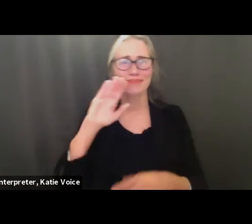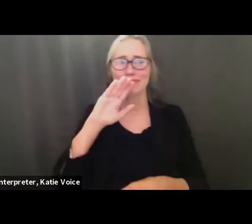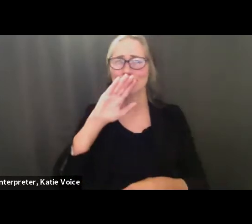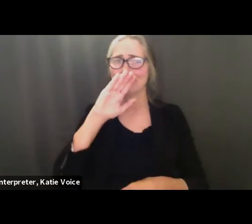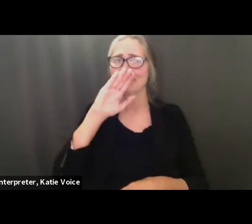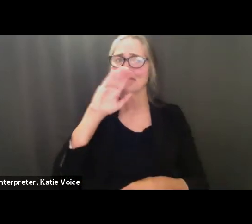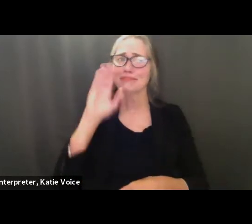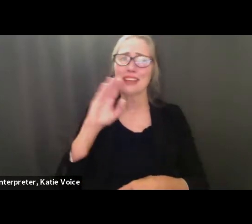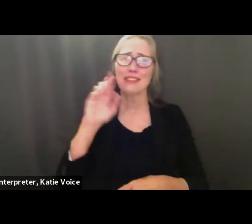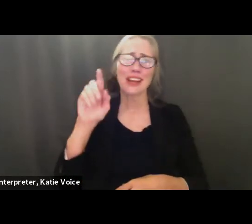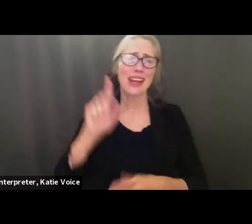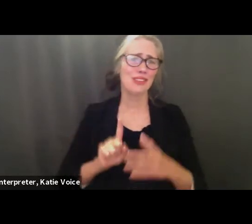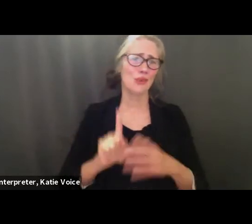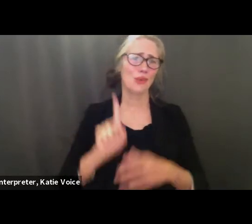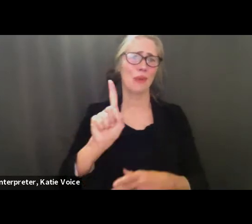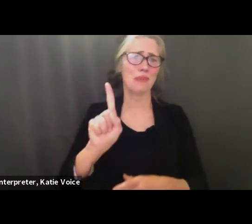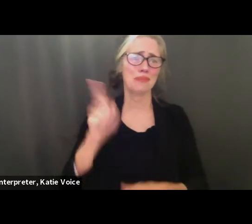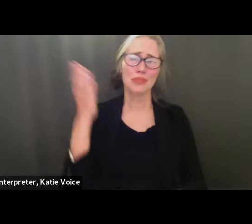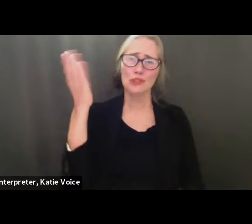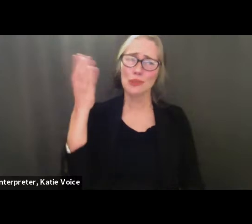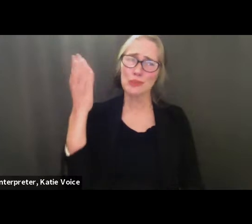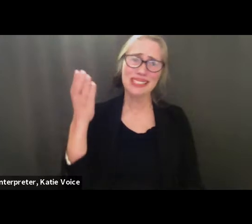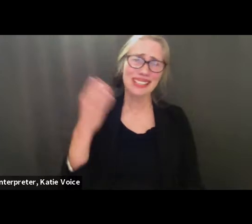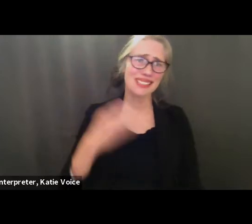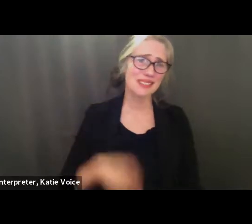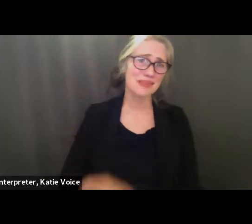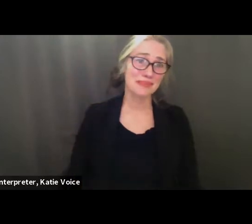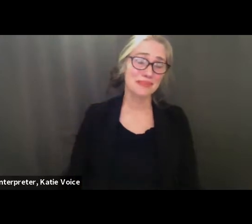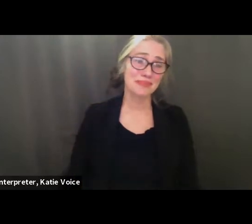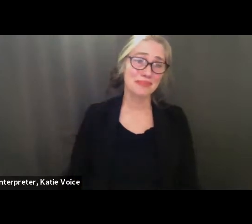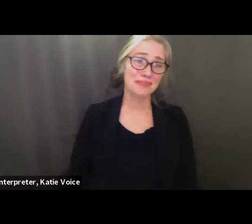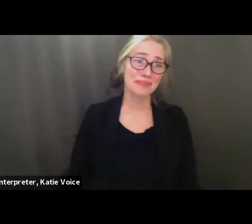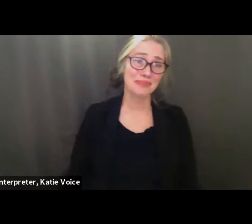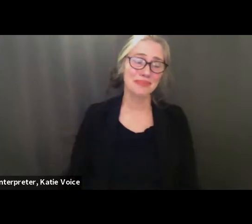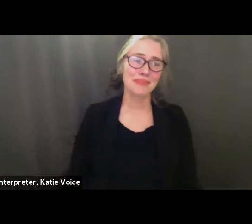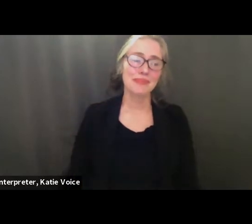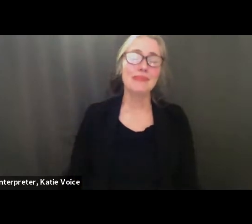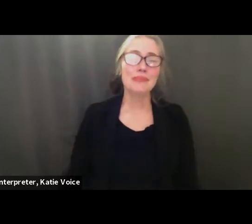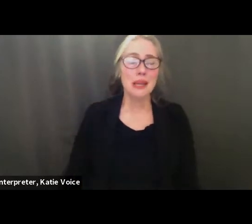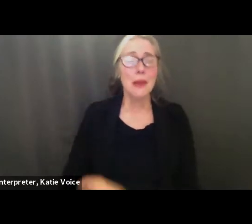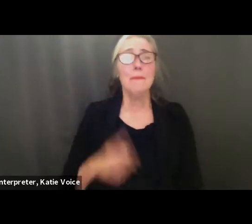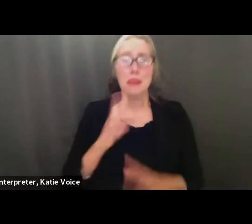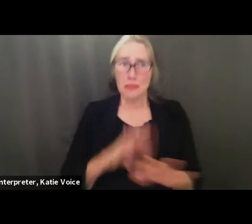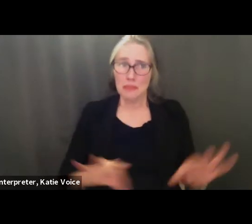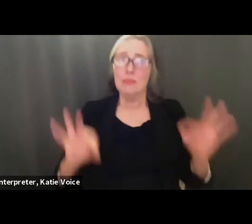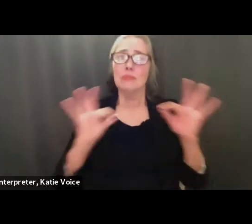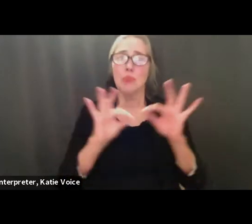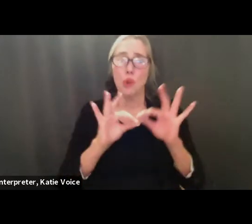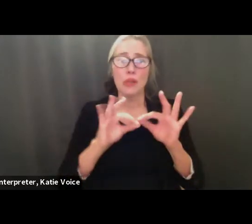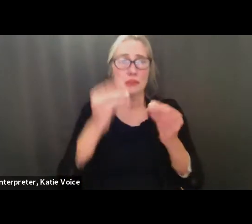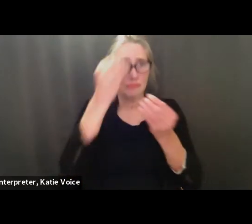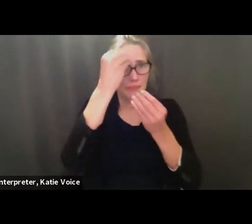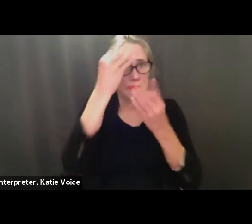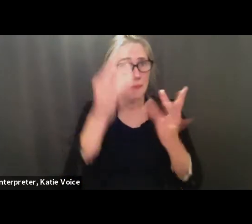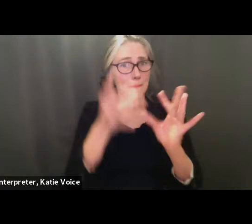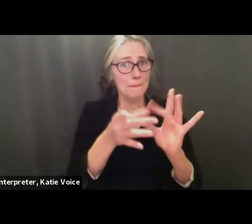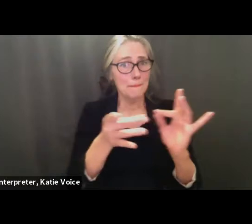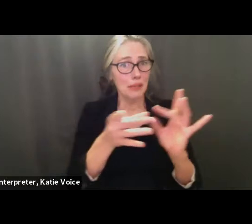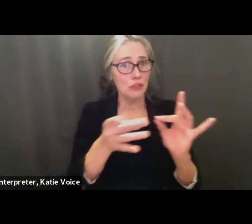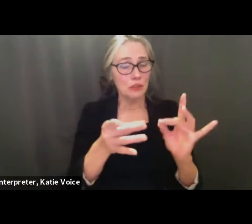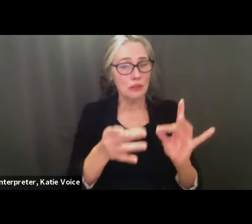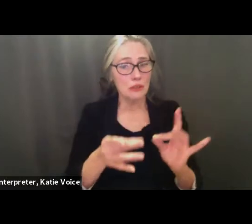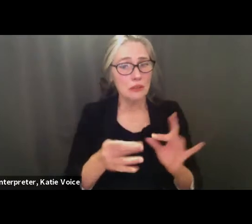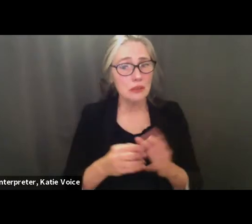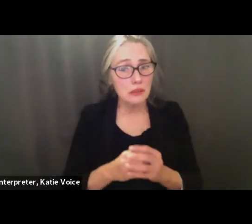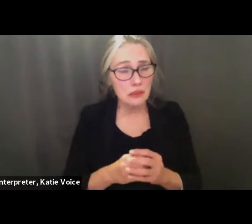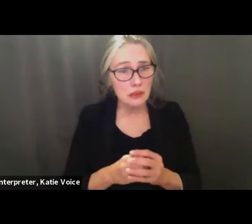acoso telefónico que nuestra compañera Manuela Fierros sufrió hace 2 semanas antes de dar su presentación ante el Consejo Escolar